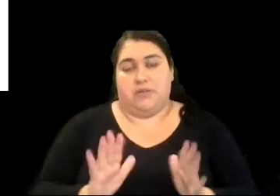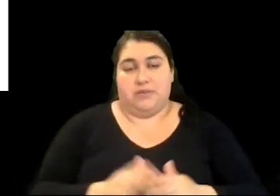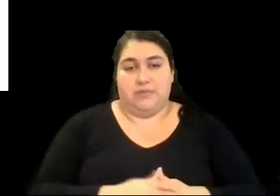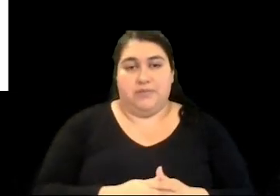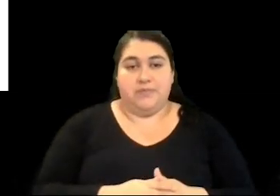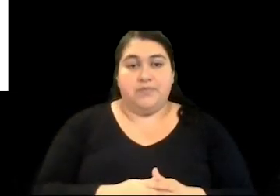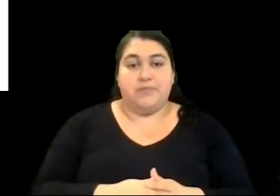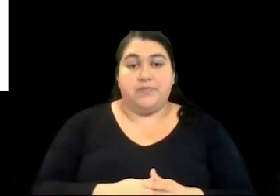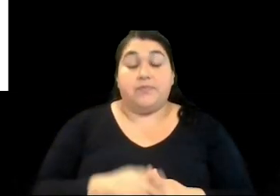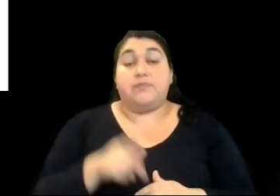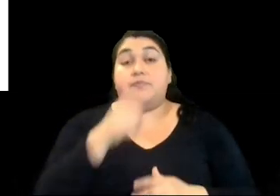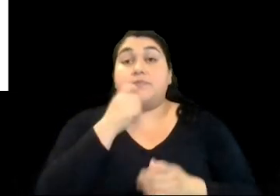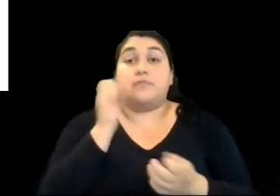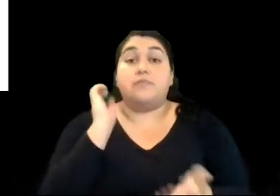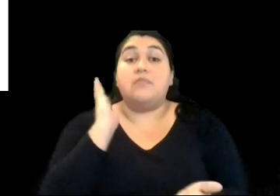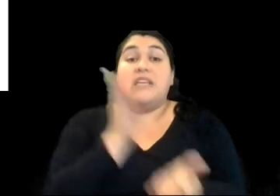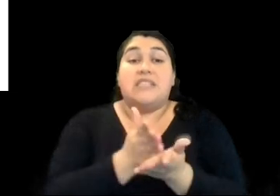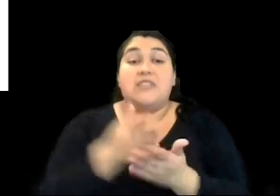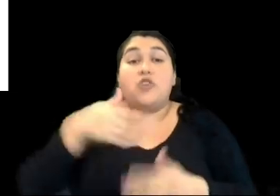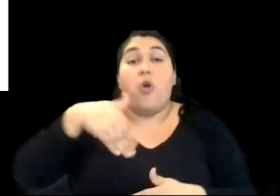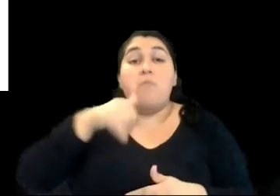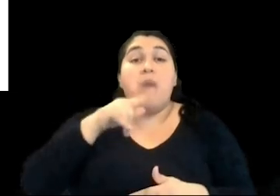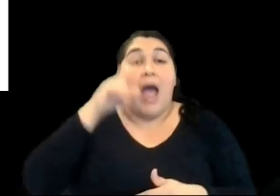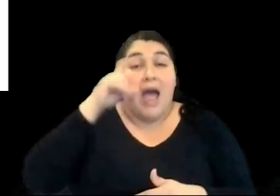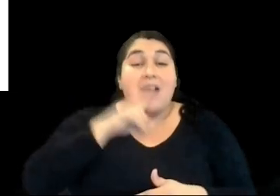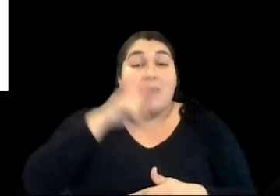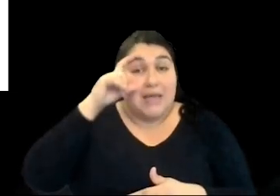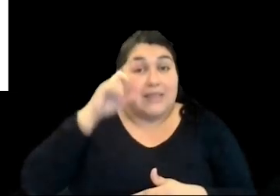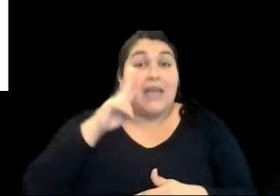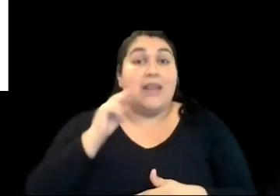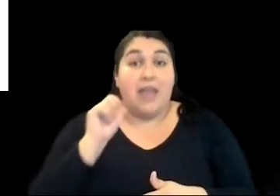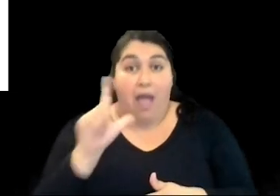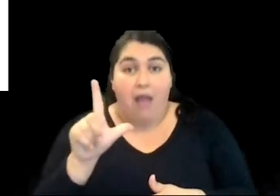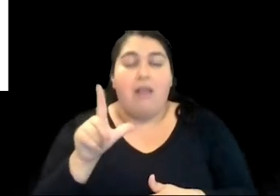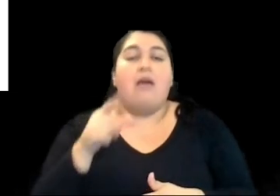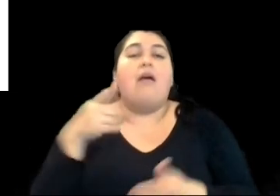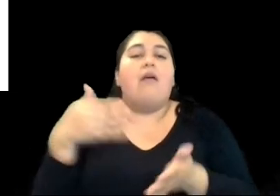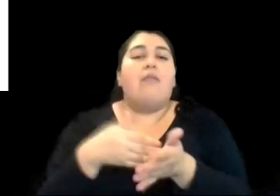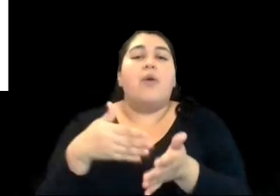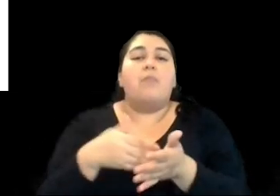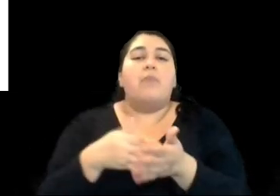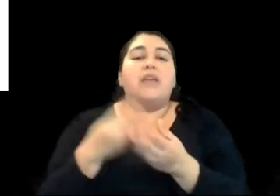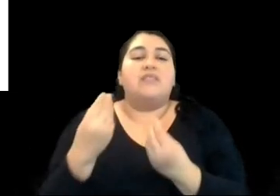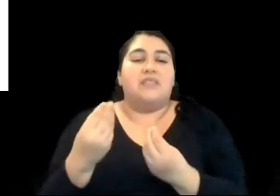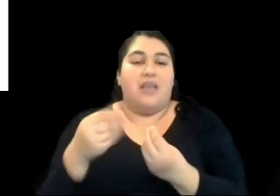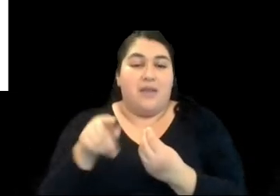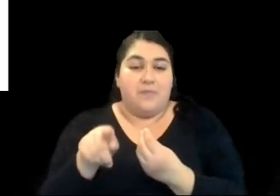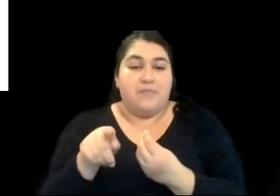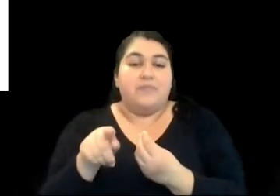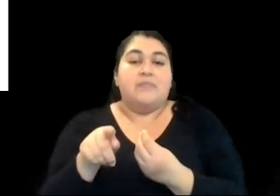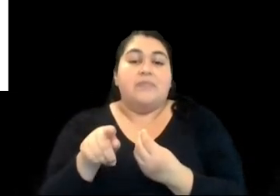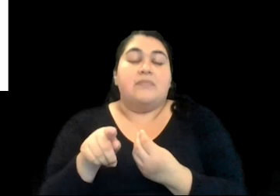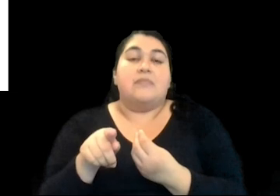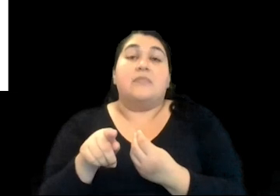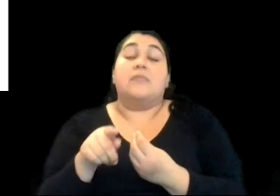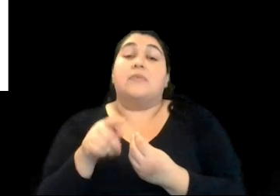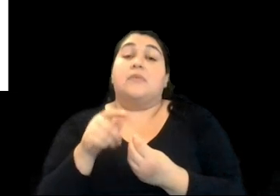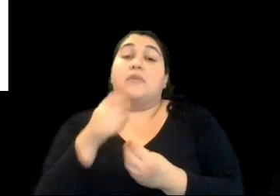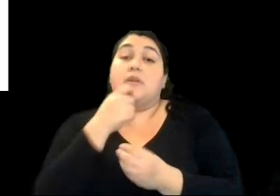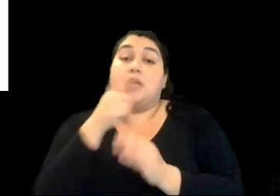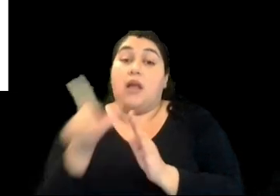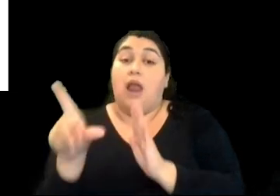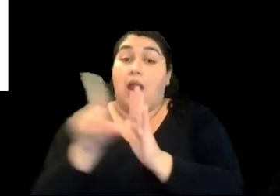Y con las sanciones materiales, también tenemos que cumplir con este requisito de no firmeza, y la ley